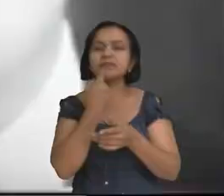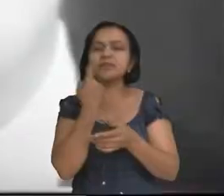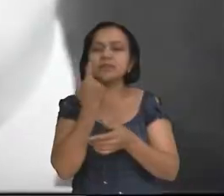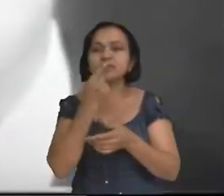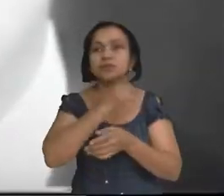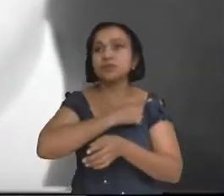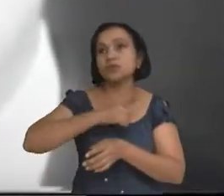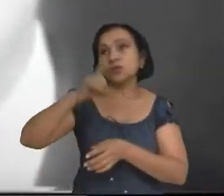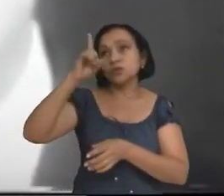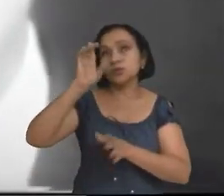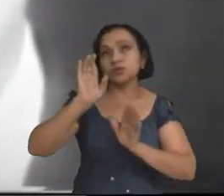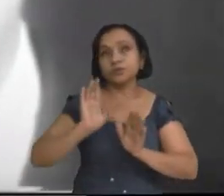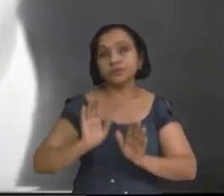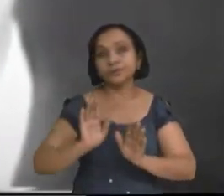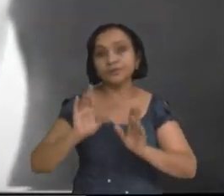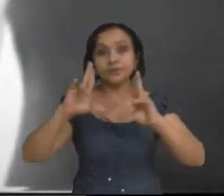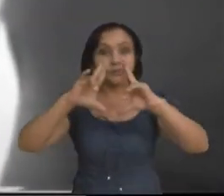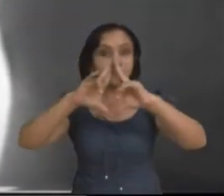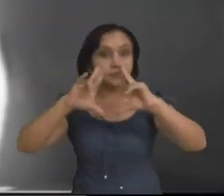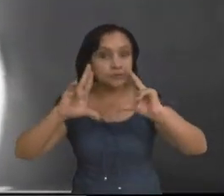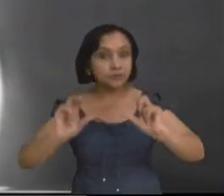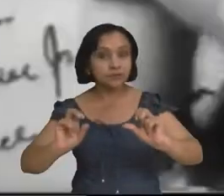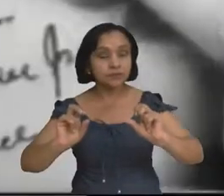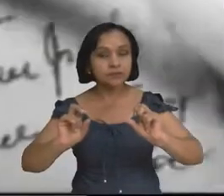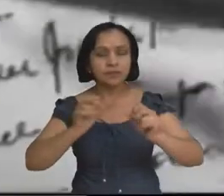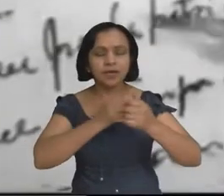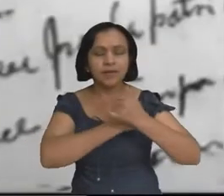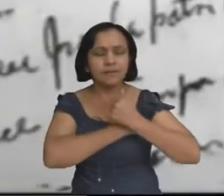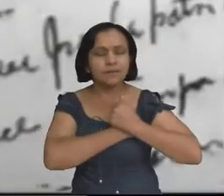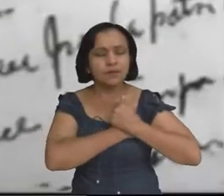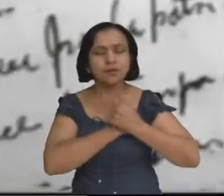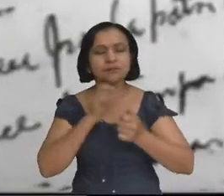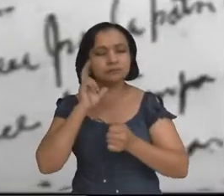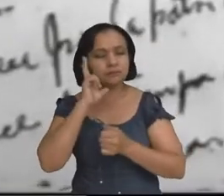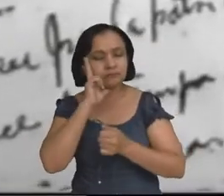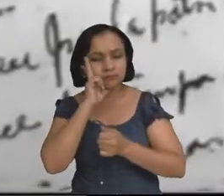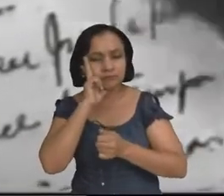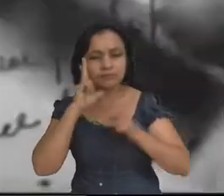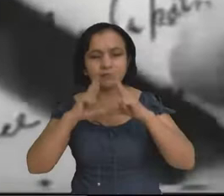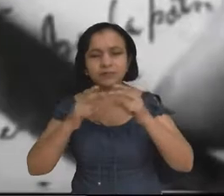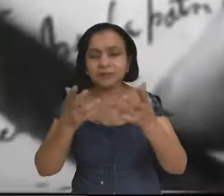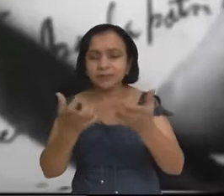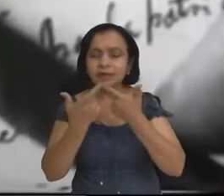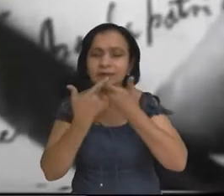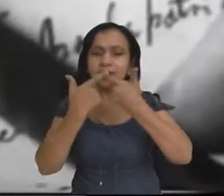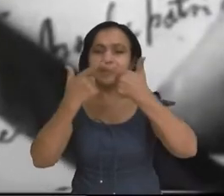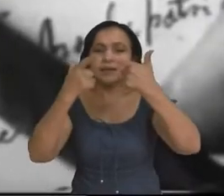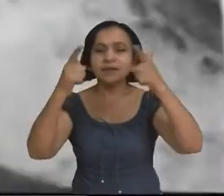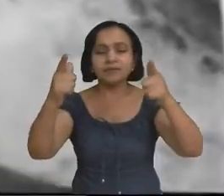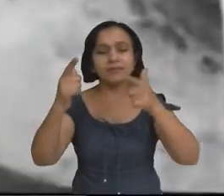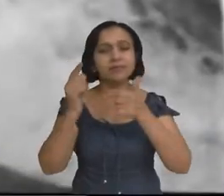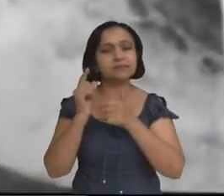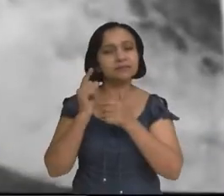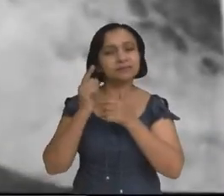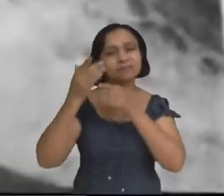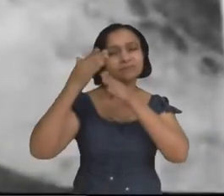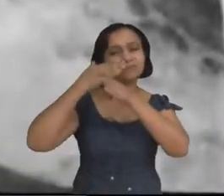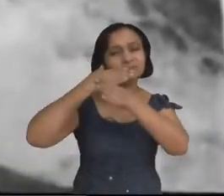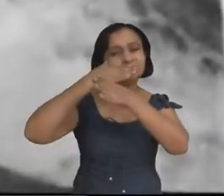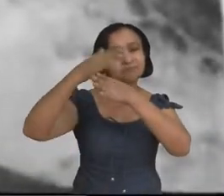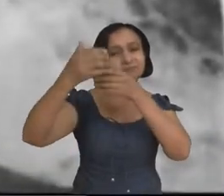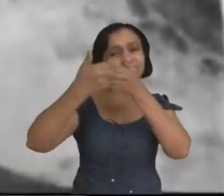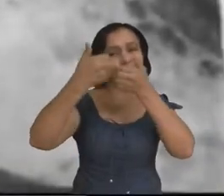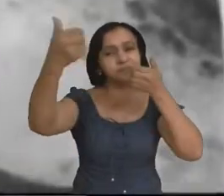Dios. Nicaragua fue la tierra que más amó Darío, un país que soñó libre, lejos del